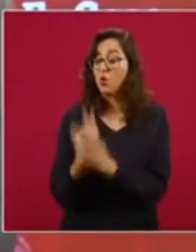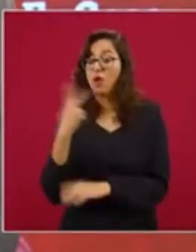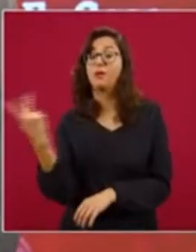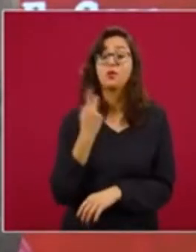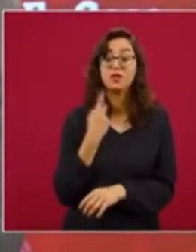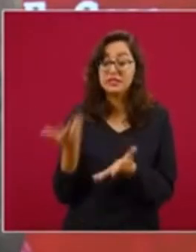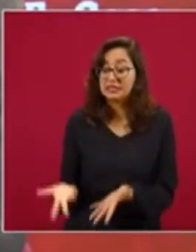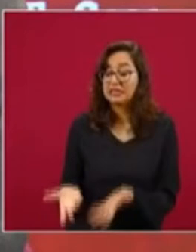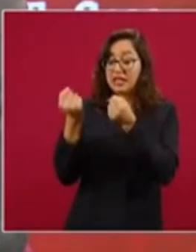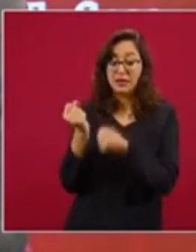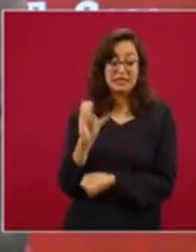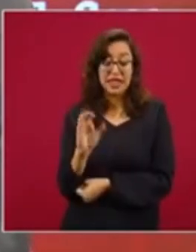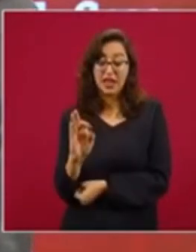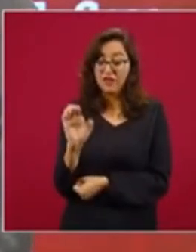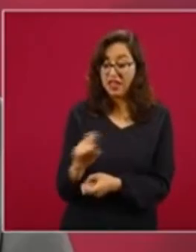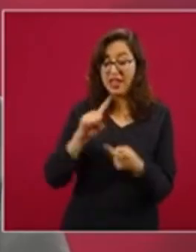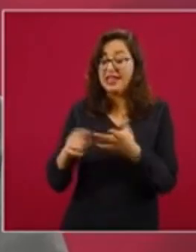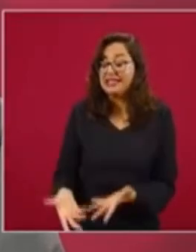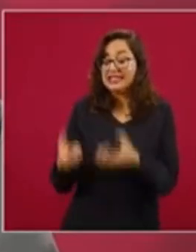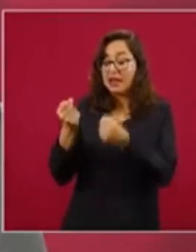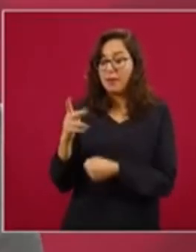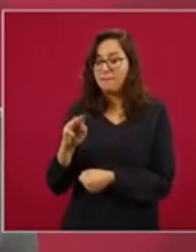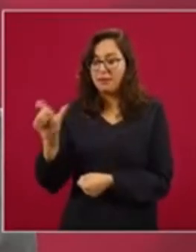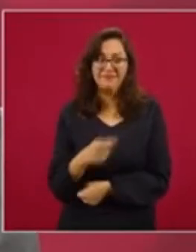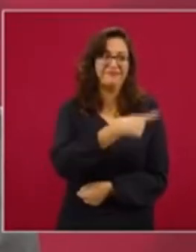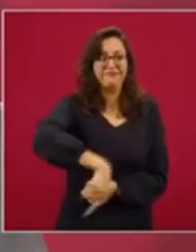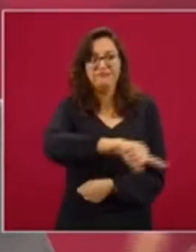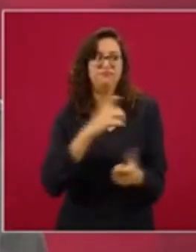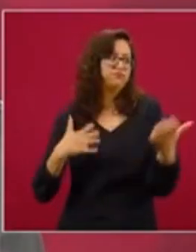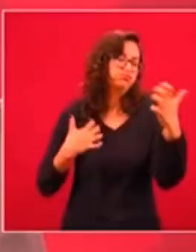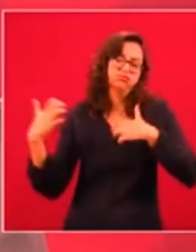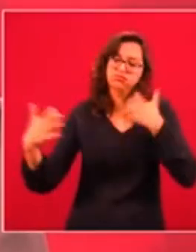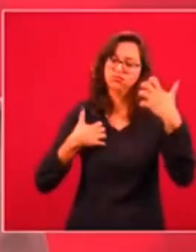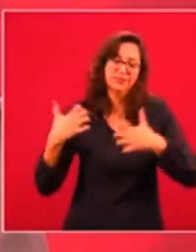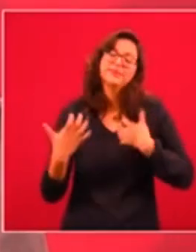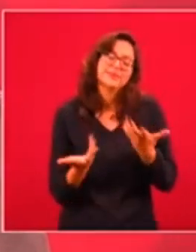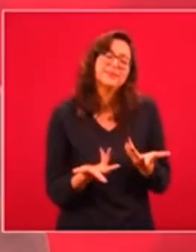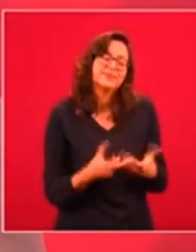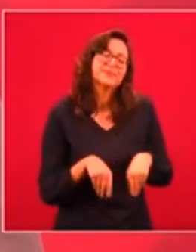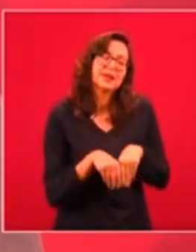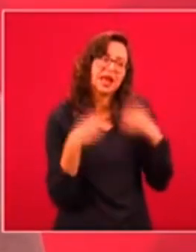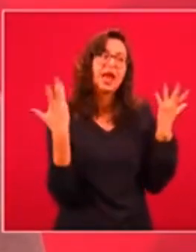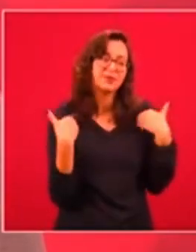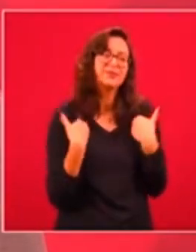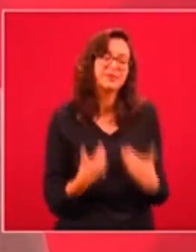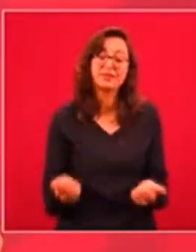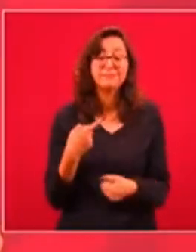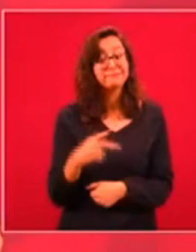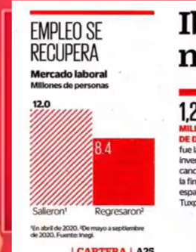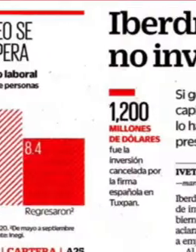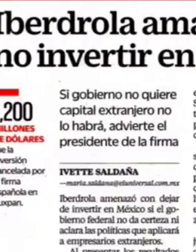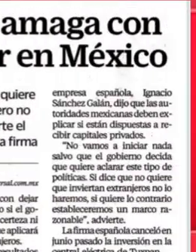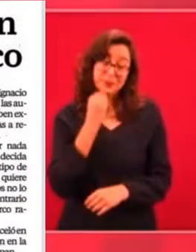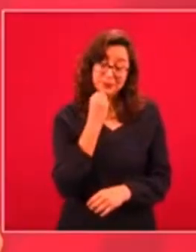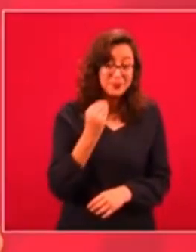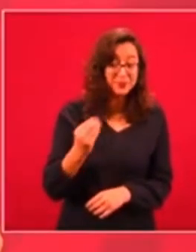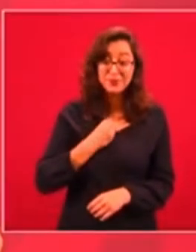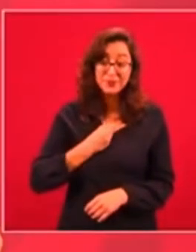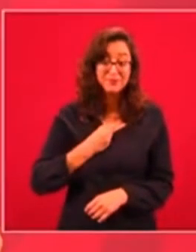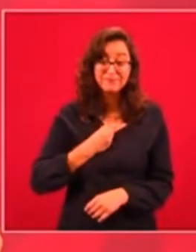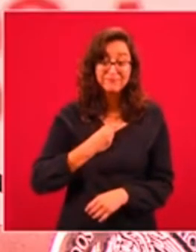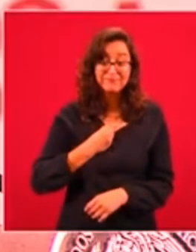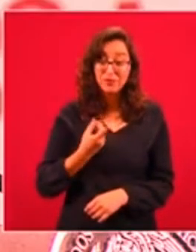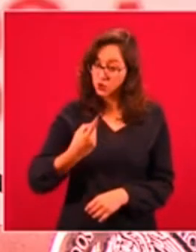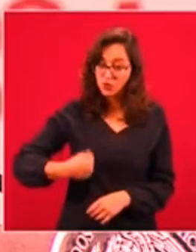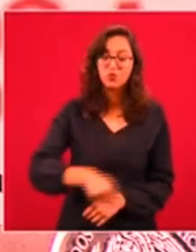de rescate a la Comisión Federal de Electricidad y a Pemex, pues no estén conformes. Pero nosotros no vamos a ceder en